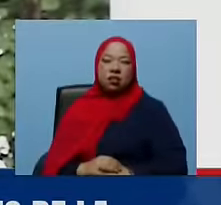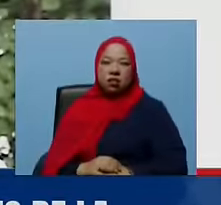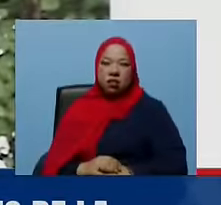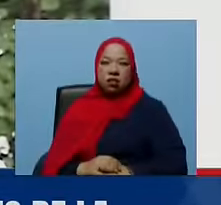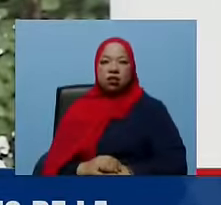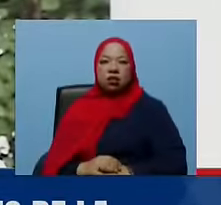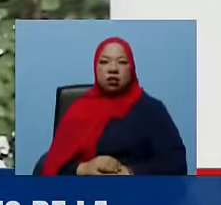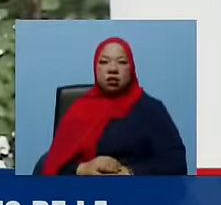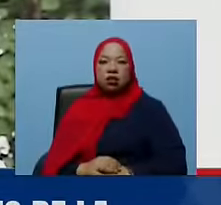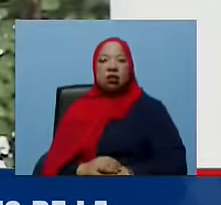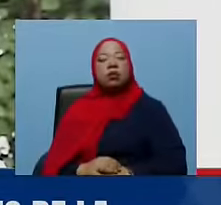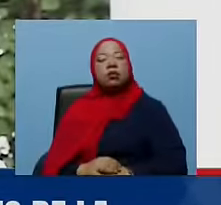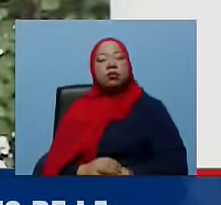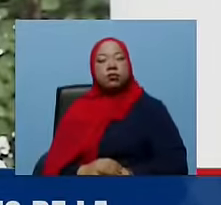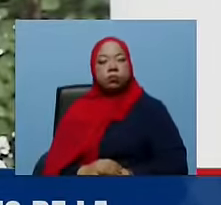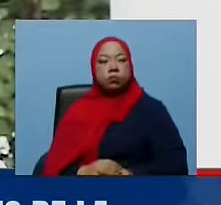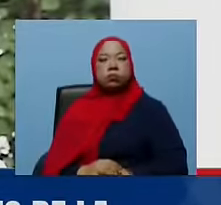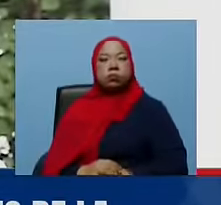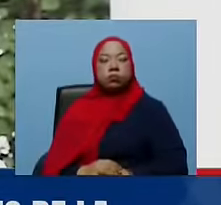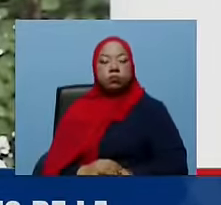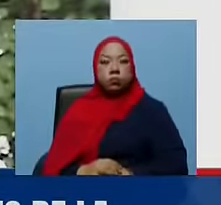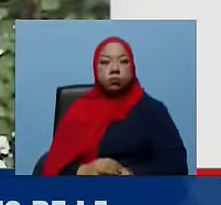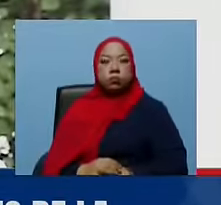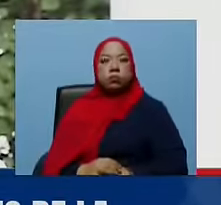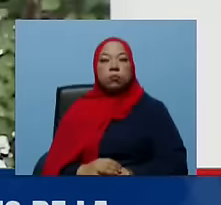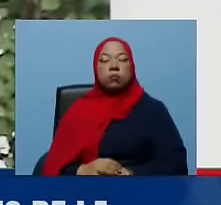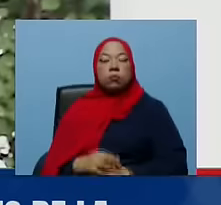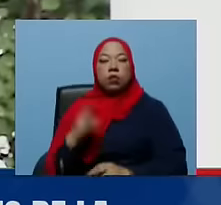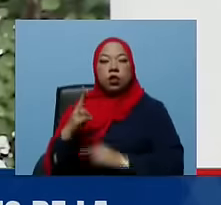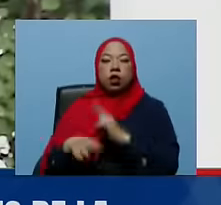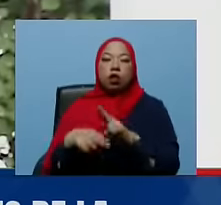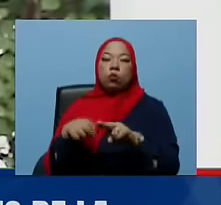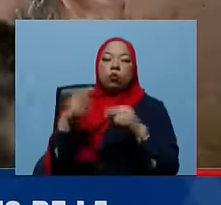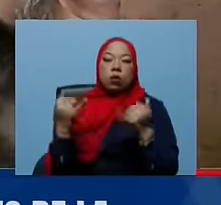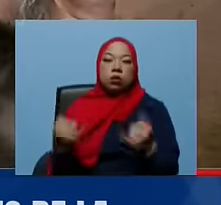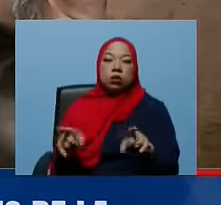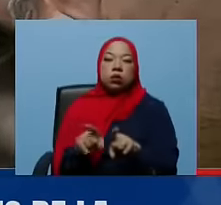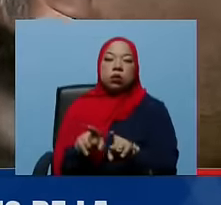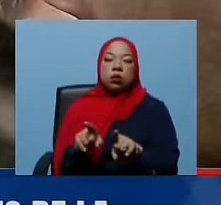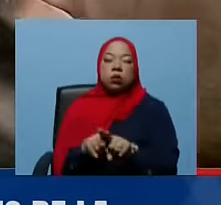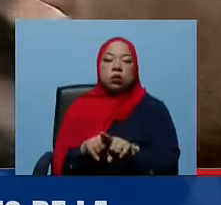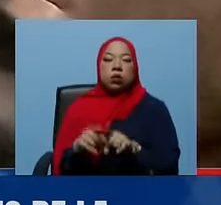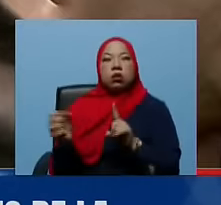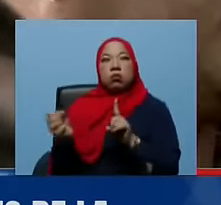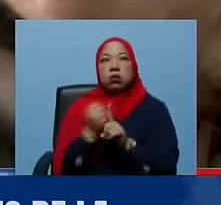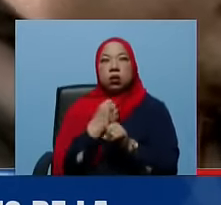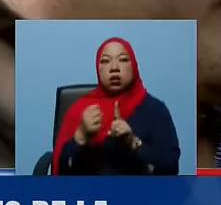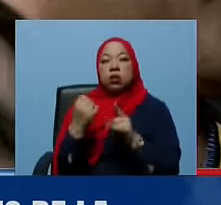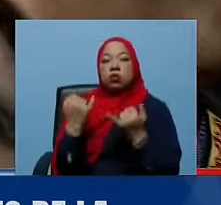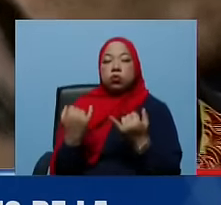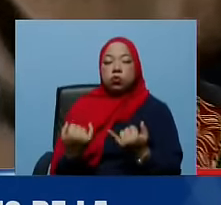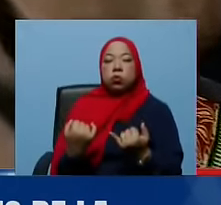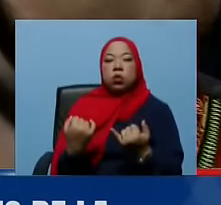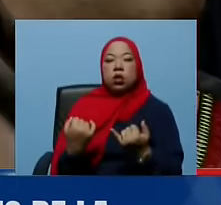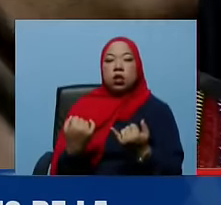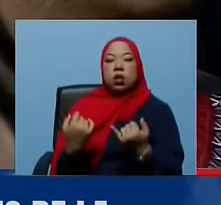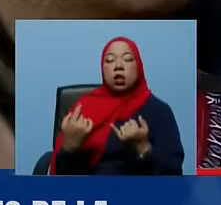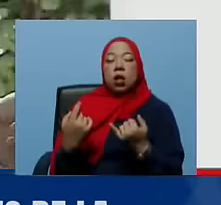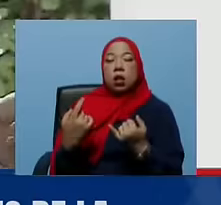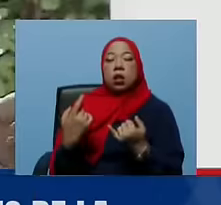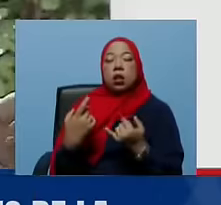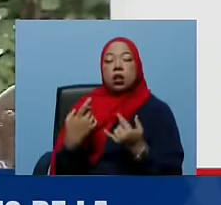Una de las grandes batallas que está dando la humanidad en este momento es la batalla en el